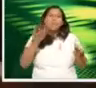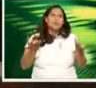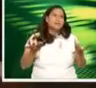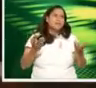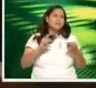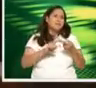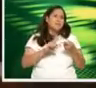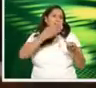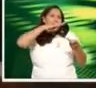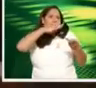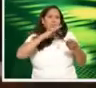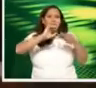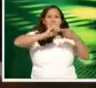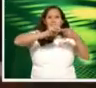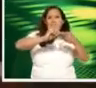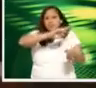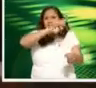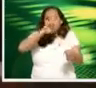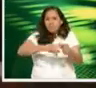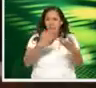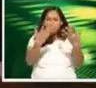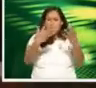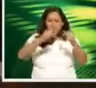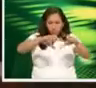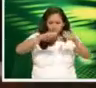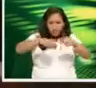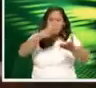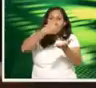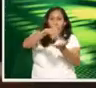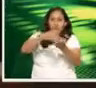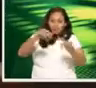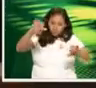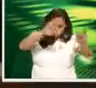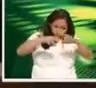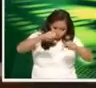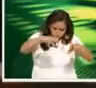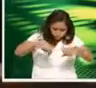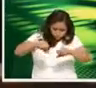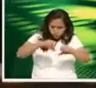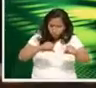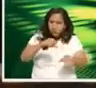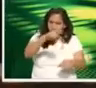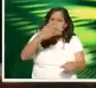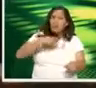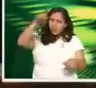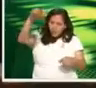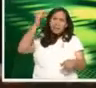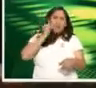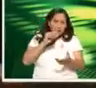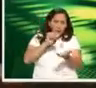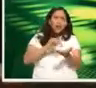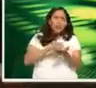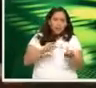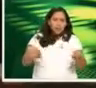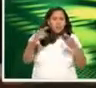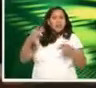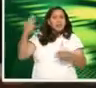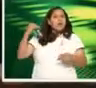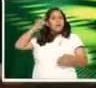bueno, de maíz natural, hecho sin manteca, totalmente, pues,